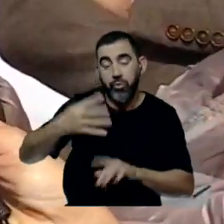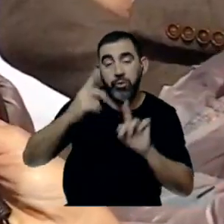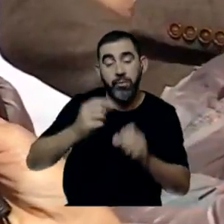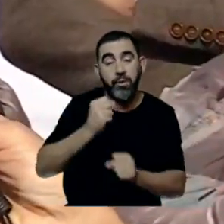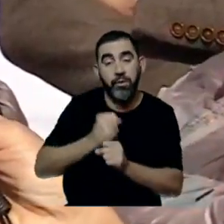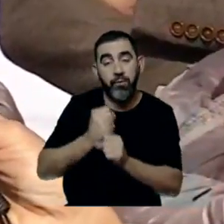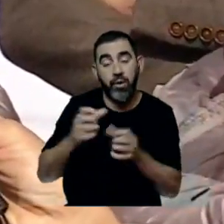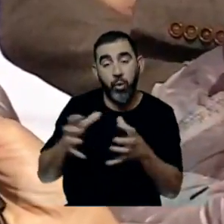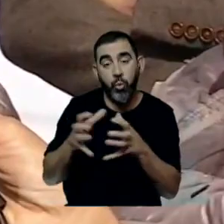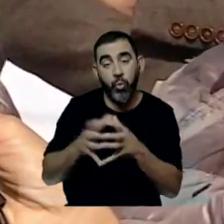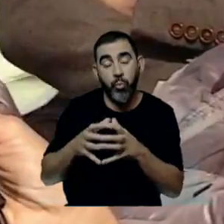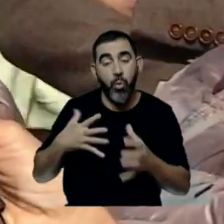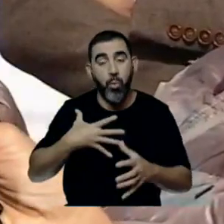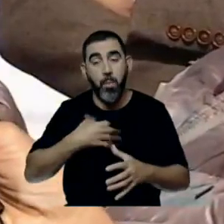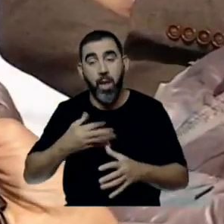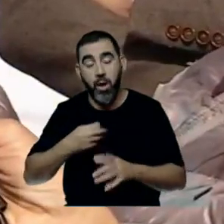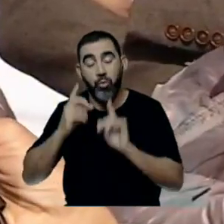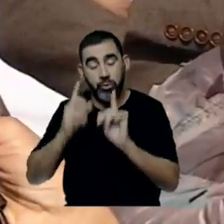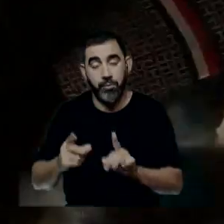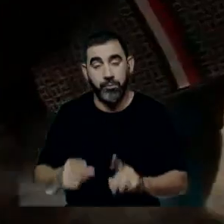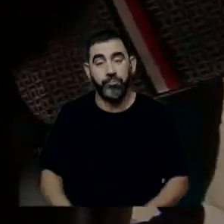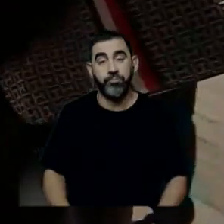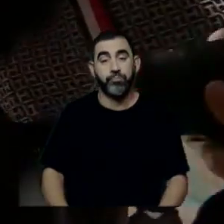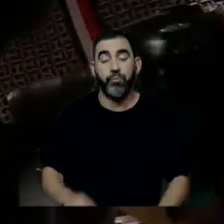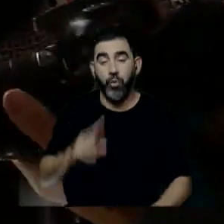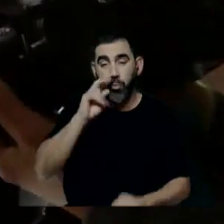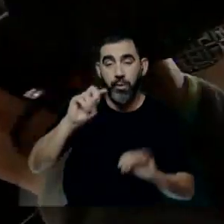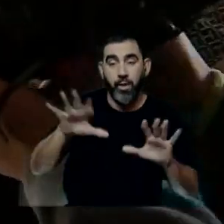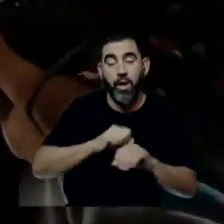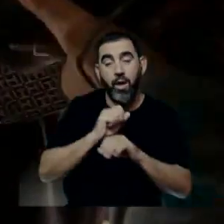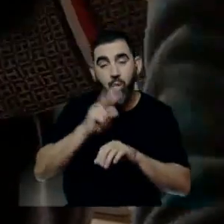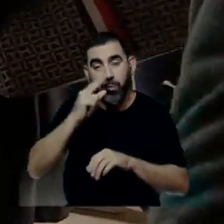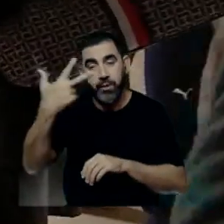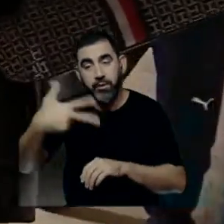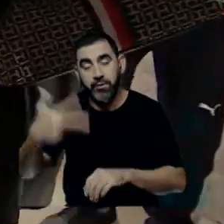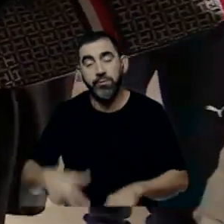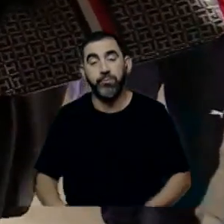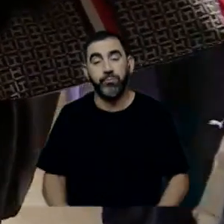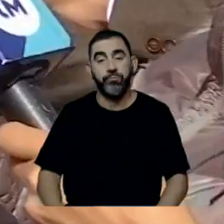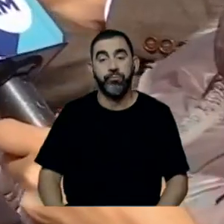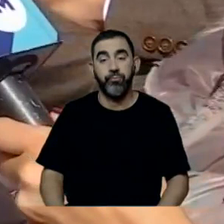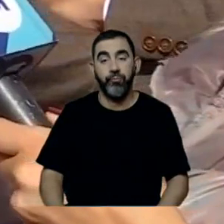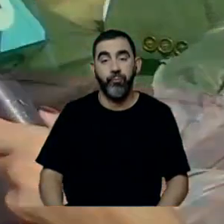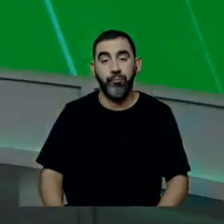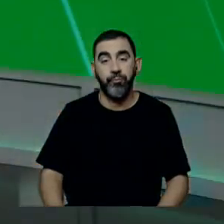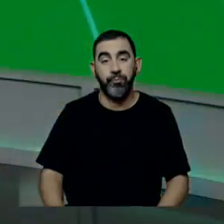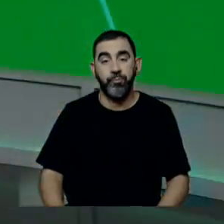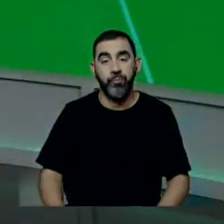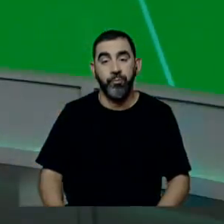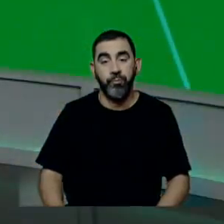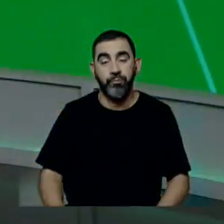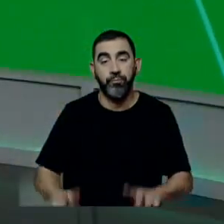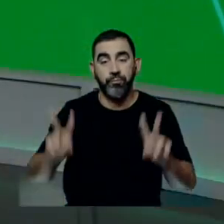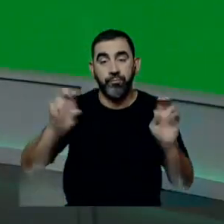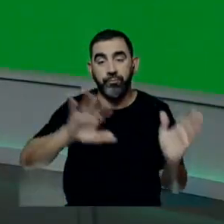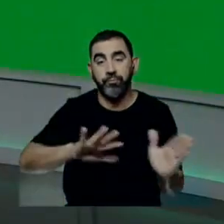trabajó para la agrupación nacional Herrerismo del Partido Nacional entre 2010 y 2013. Vamos a cambiar de